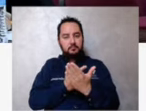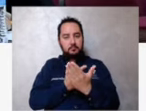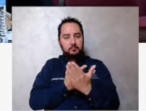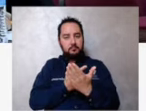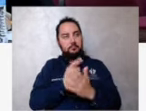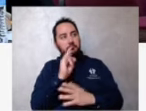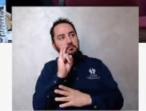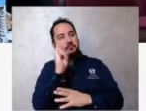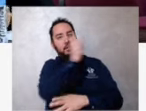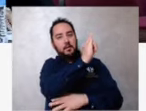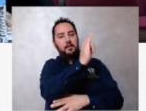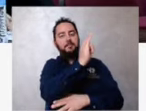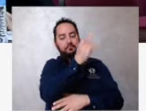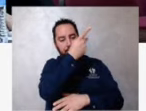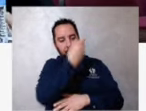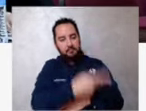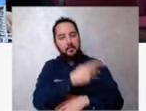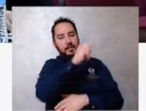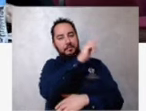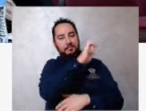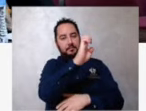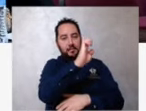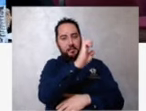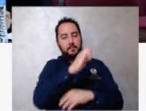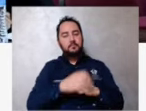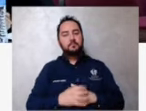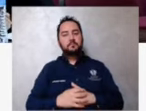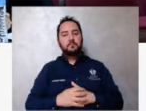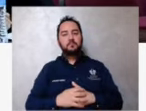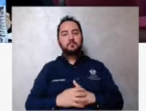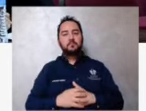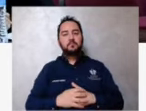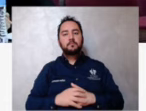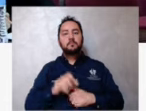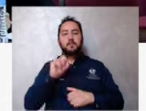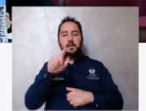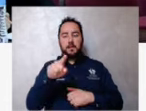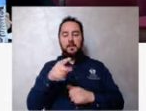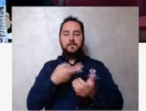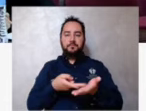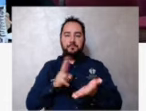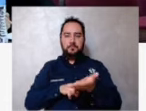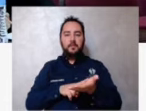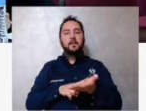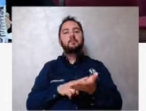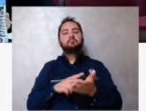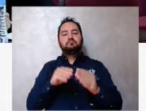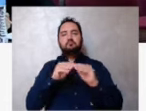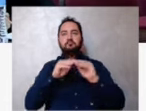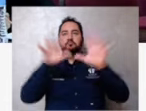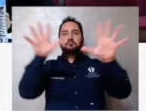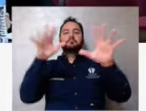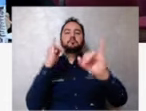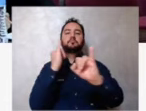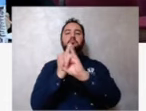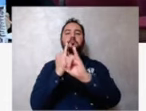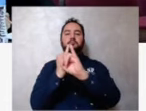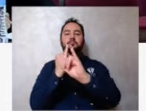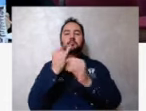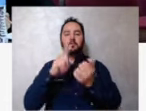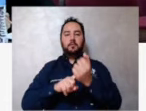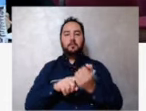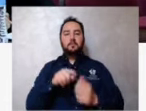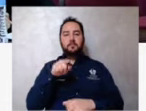fijada de manera oportuna en los estrados de este tribunal, la cual a su vez fue publicada en la página oficial de internet de